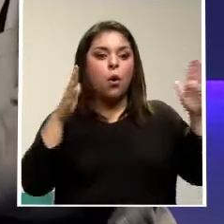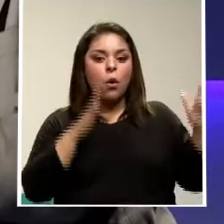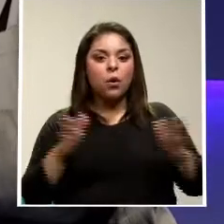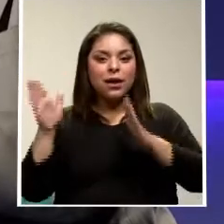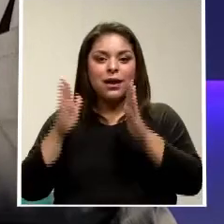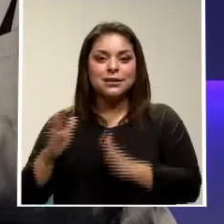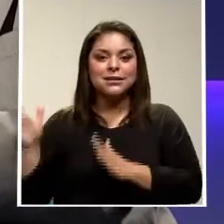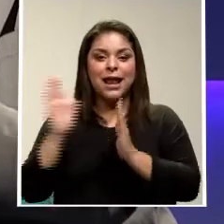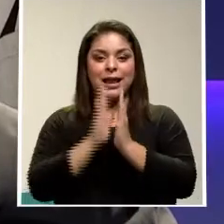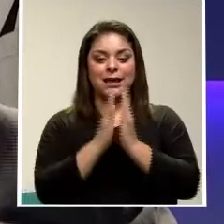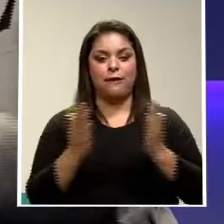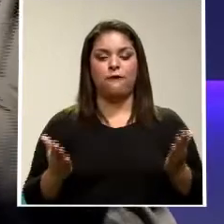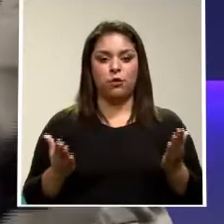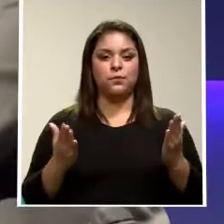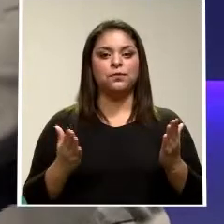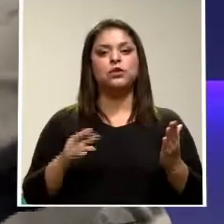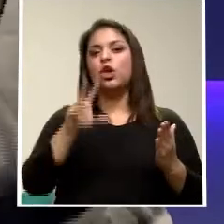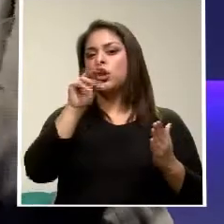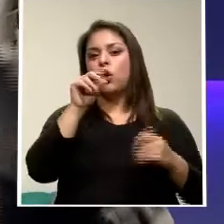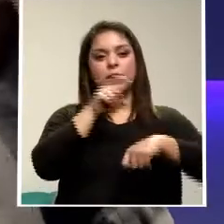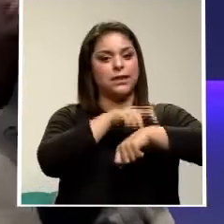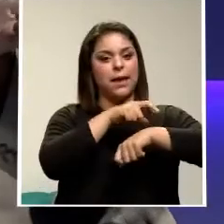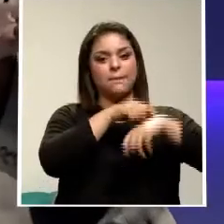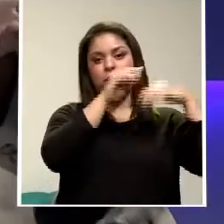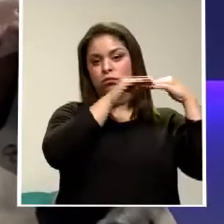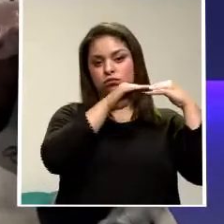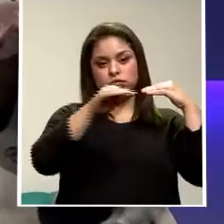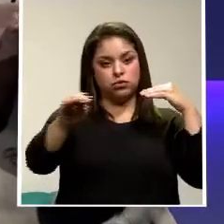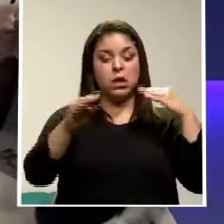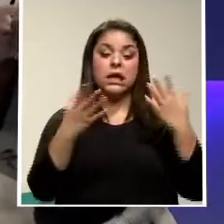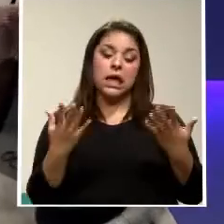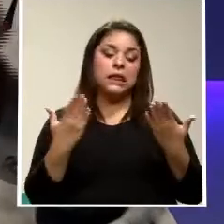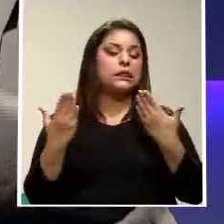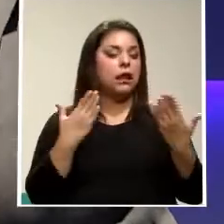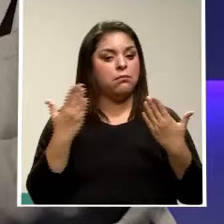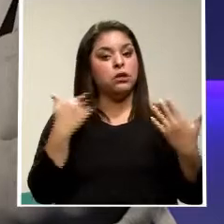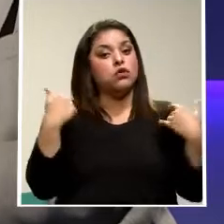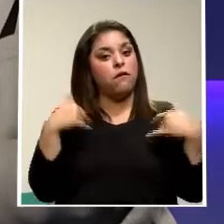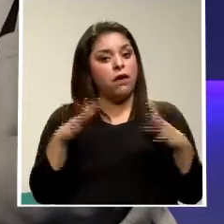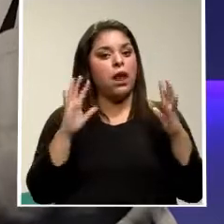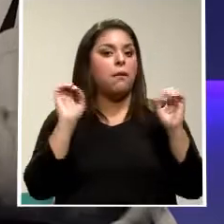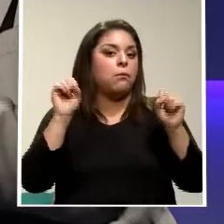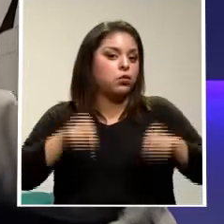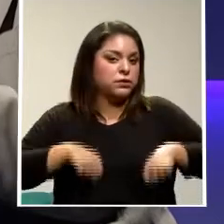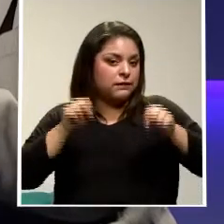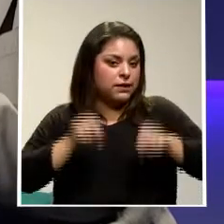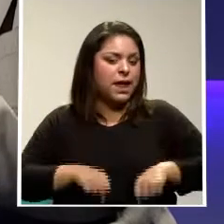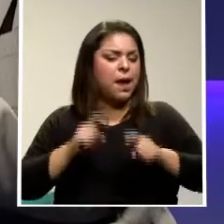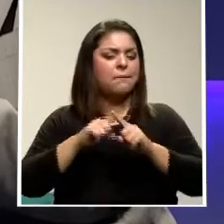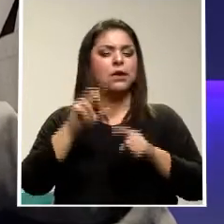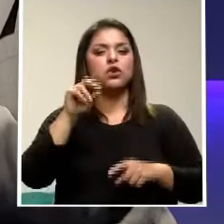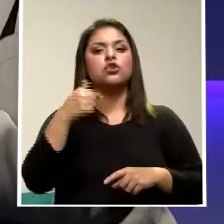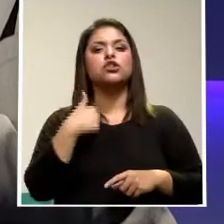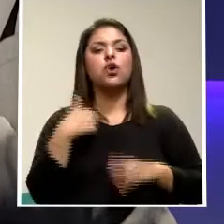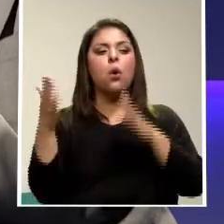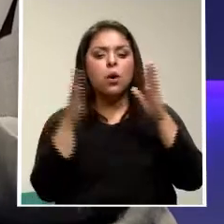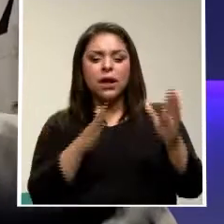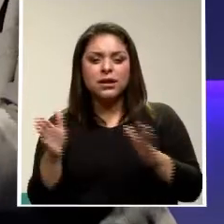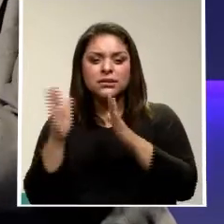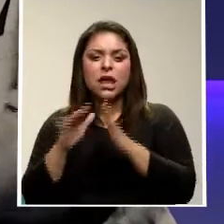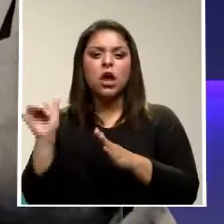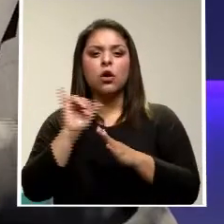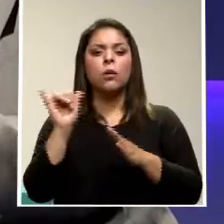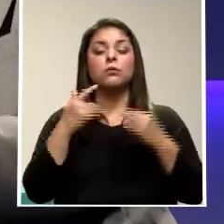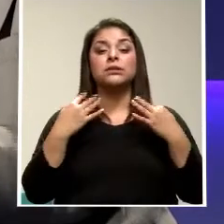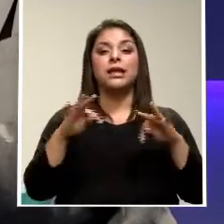libro, no digamos cronológicamente, que hubiera sido una posibilidad, sino más bien como tratando de